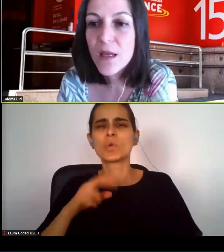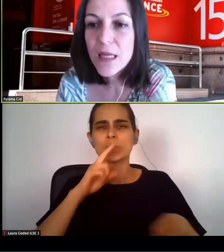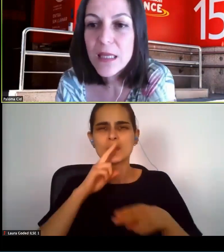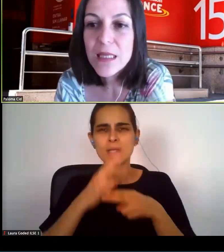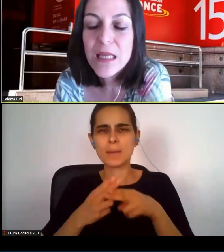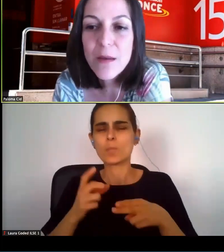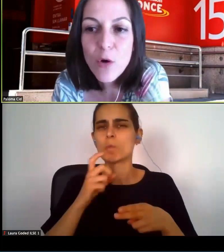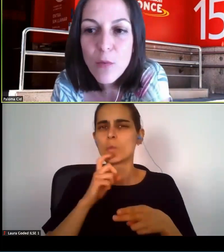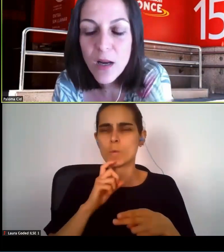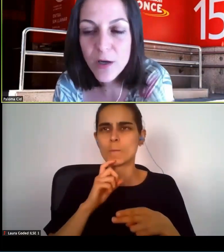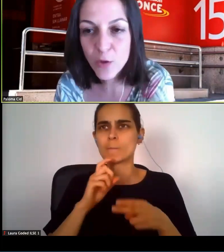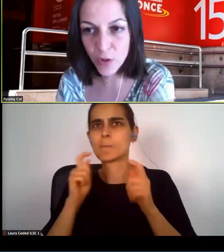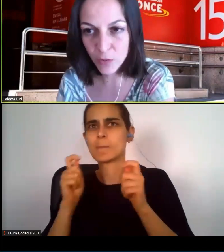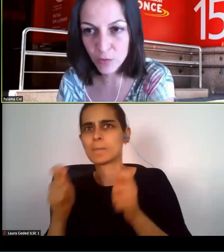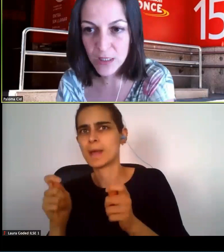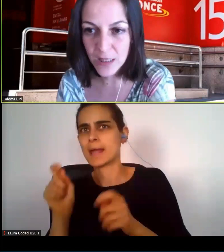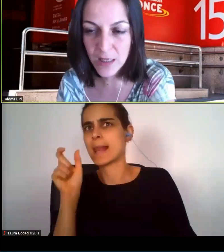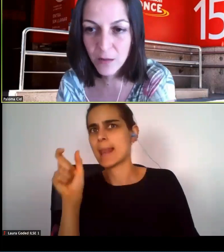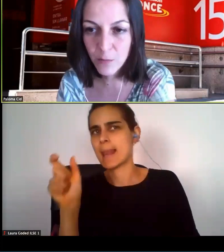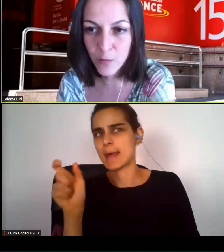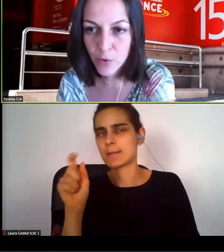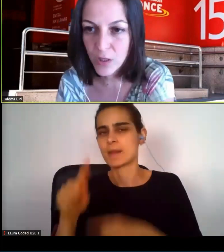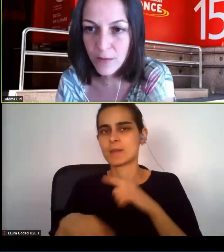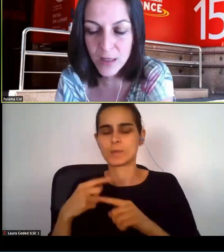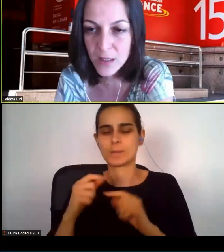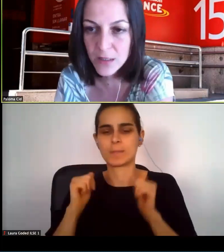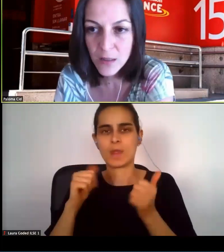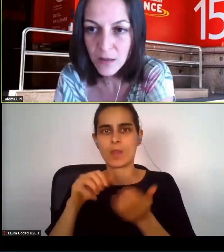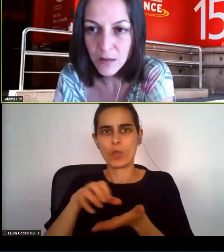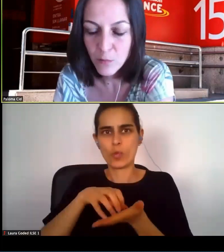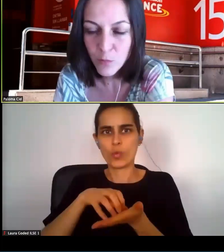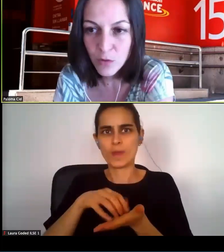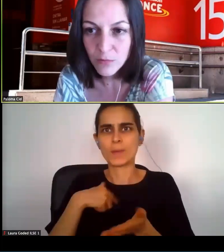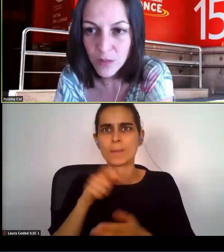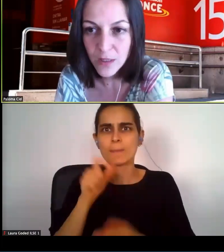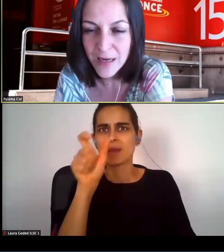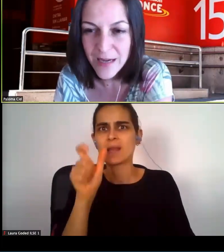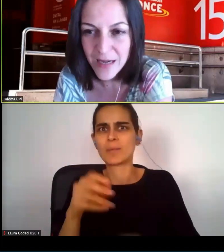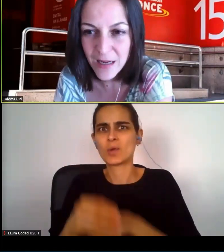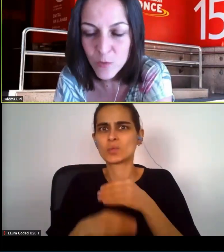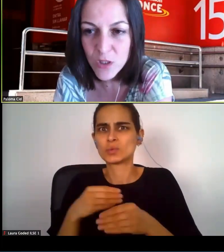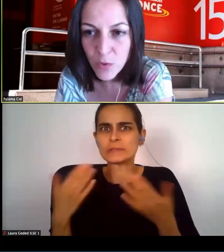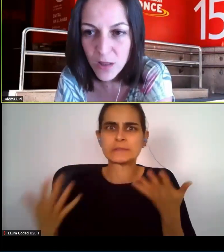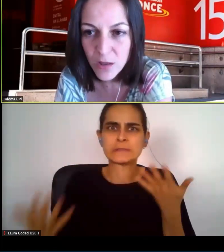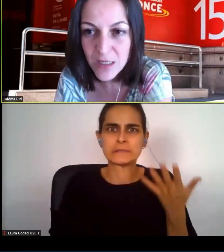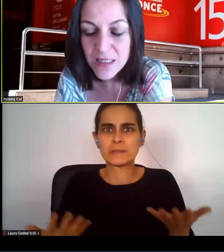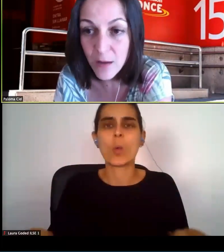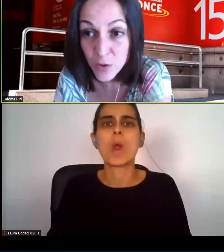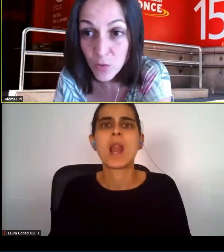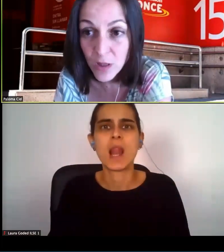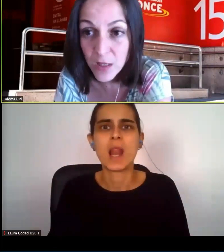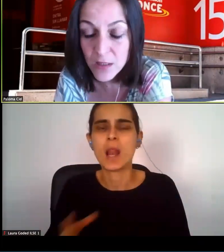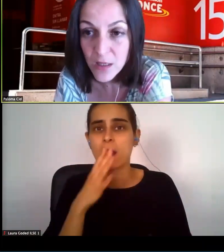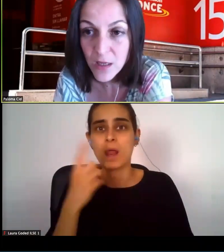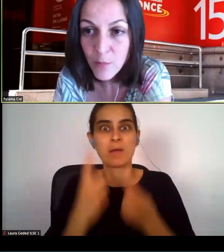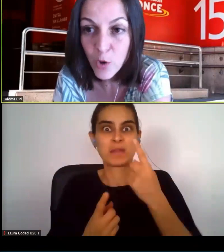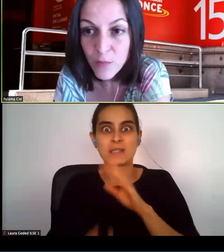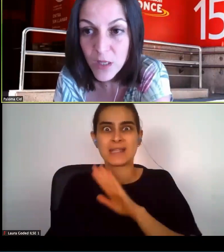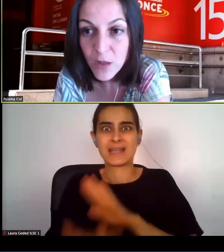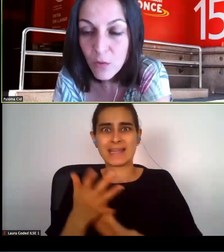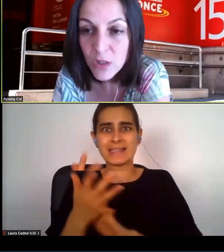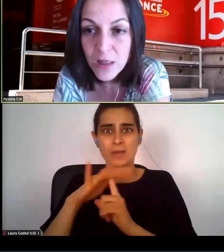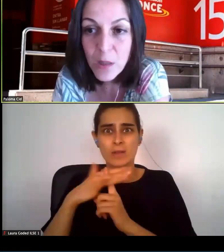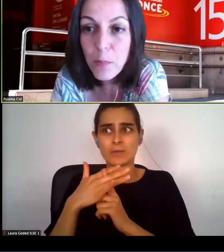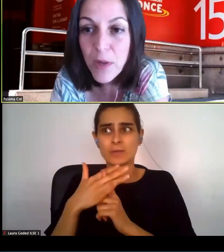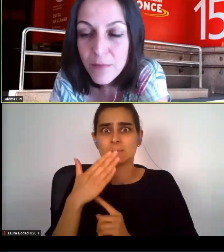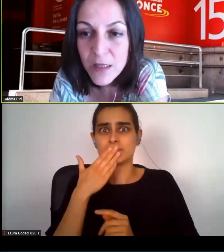de ¿y qué vocabulario puedo utilizar? Porque a veces, bueno, generamos situaciones absurdas por miedo